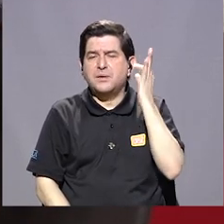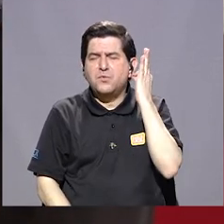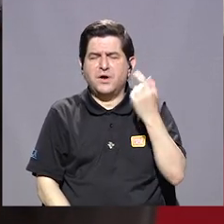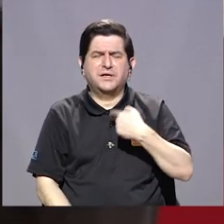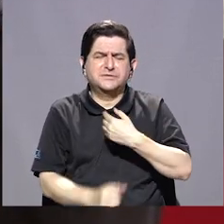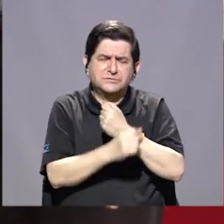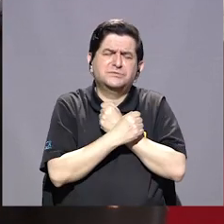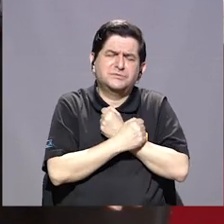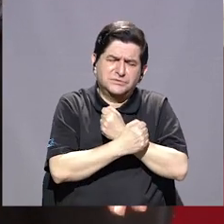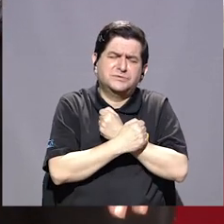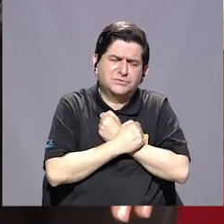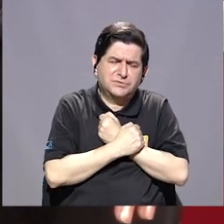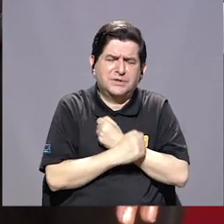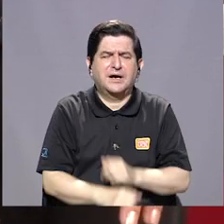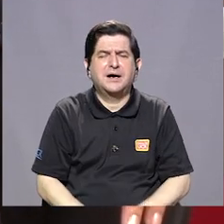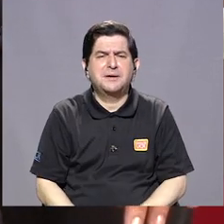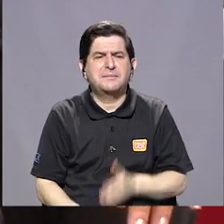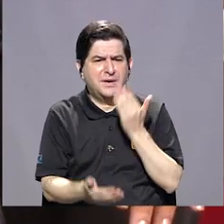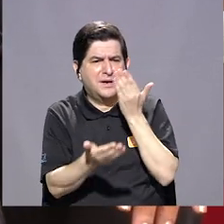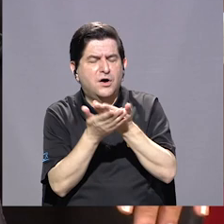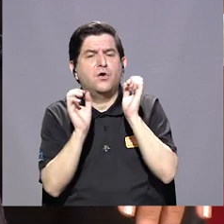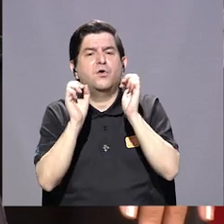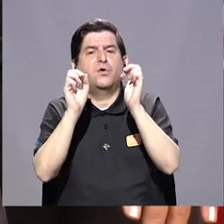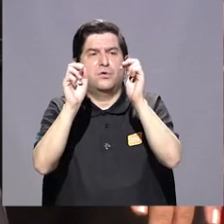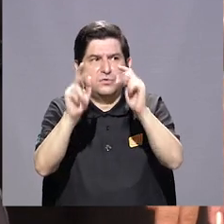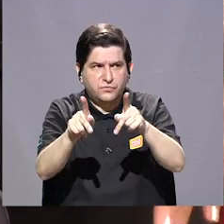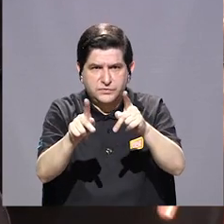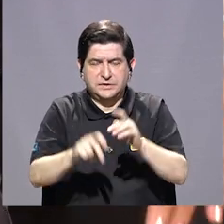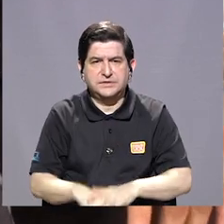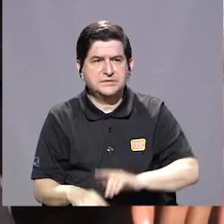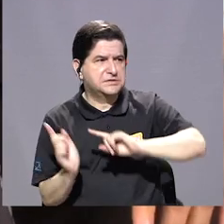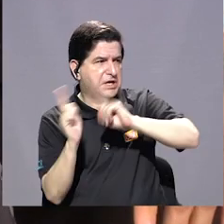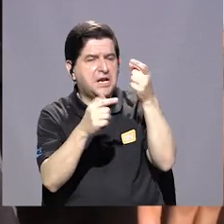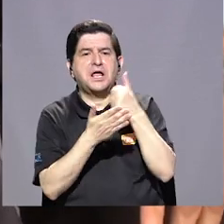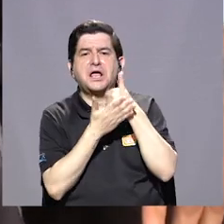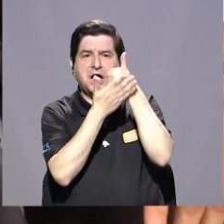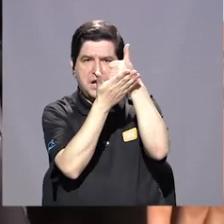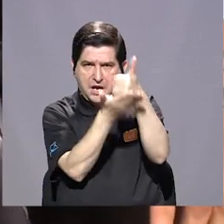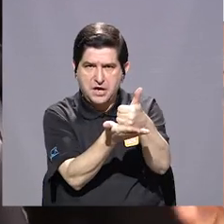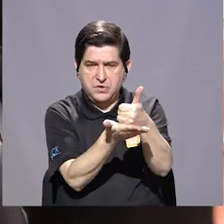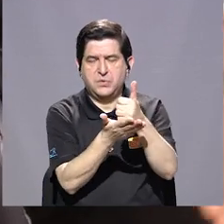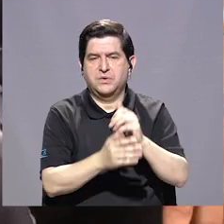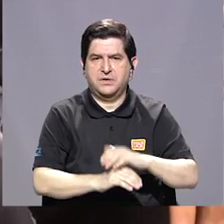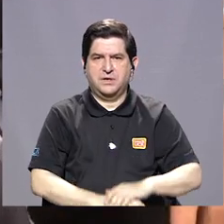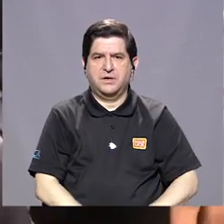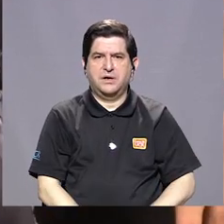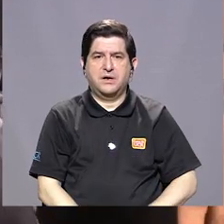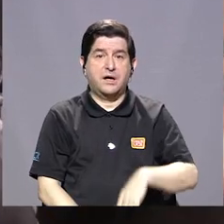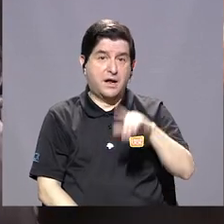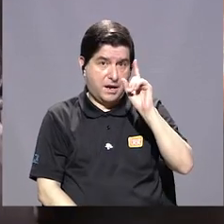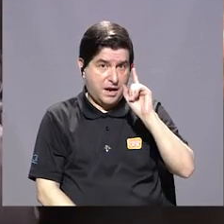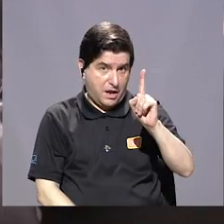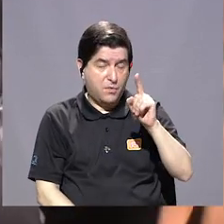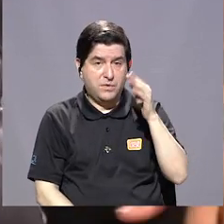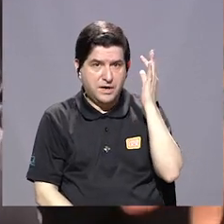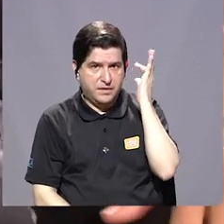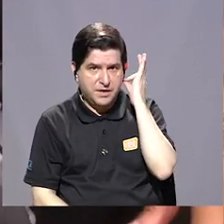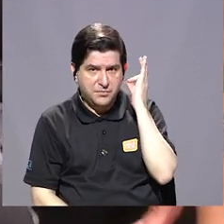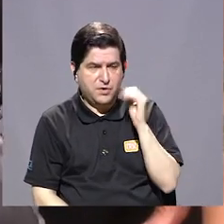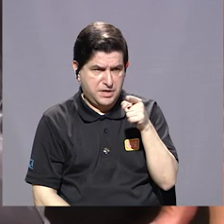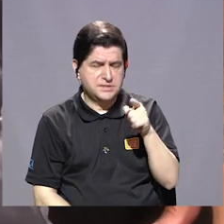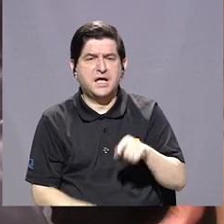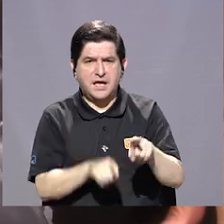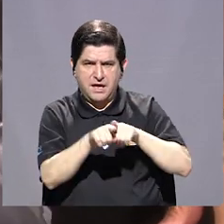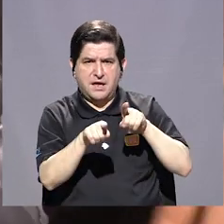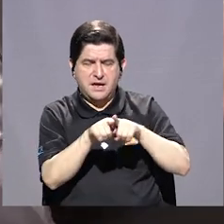muchísimo, me ofrecieron la oportunidad de ir a ayudarle a una de ellas. Ellas son hermanas,